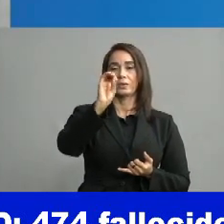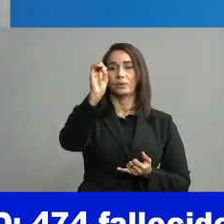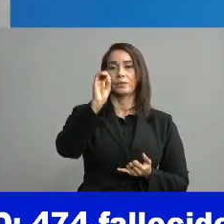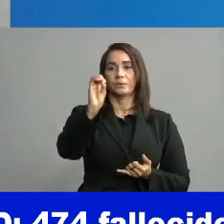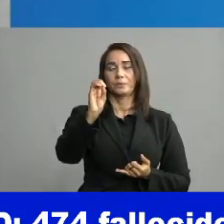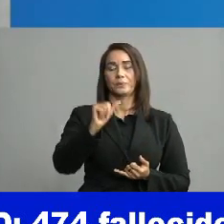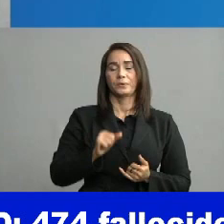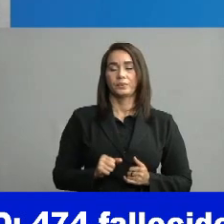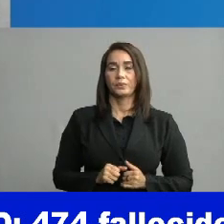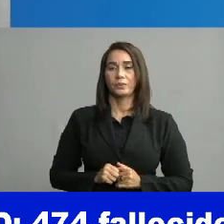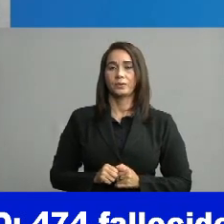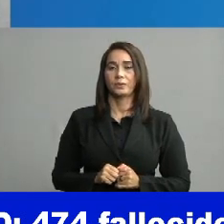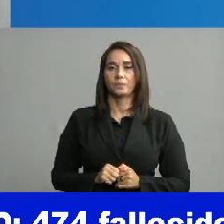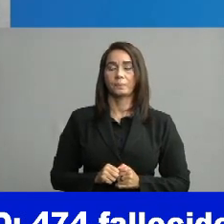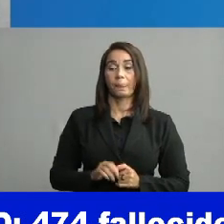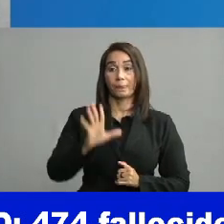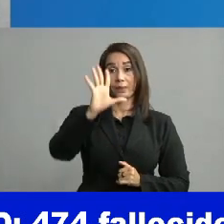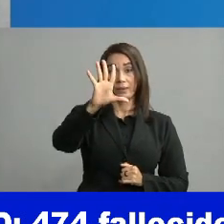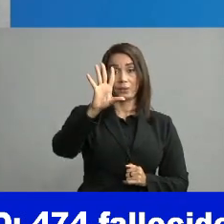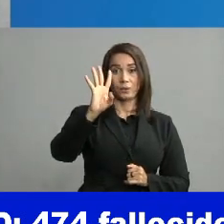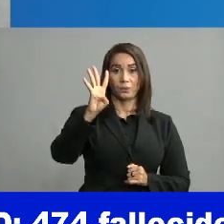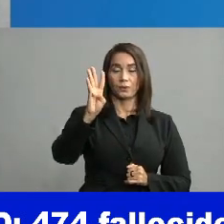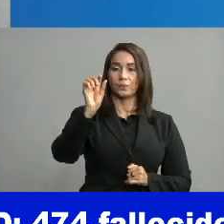18.87%. El